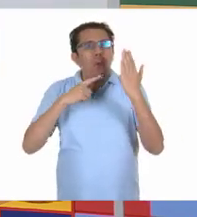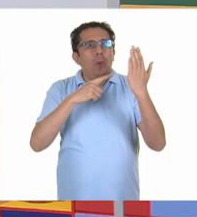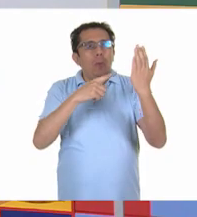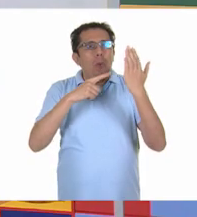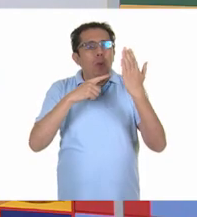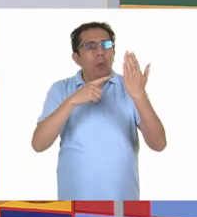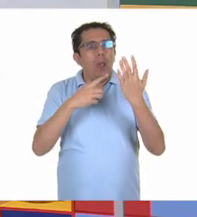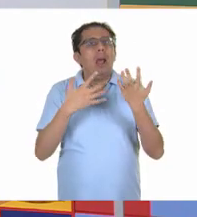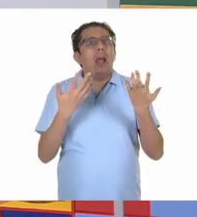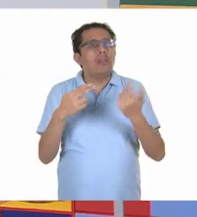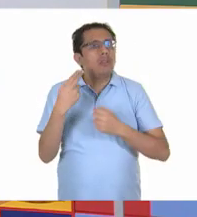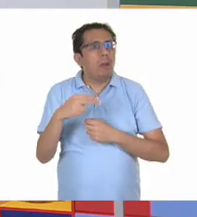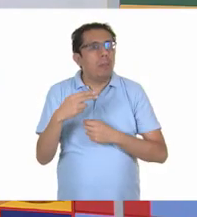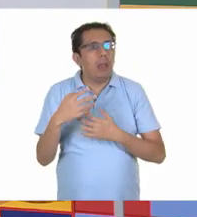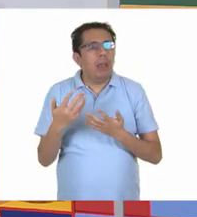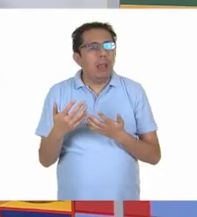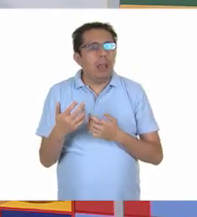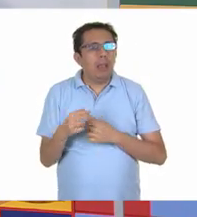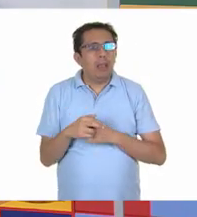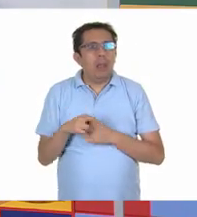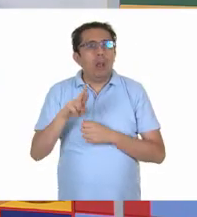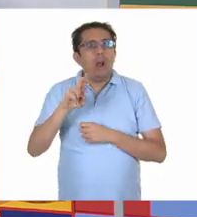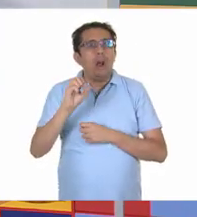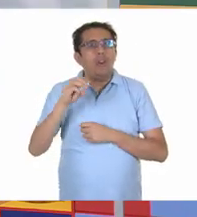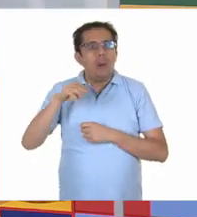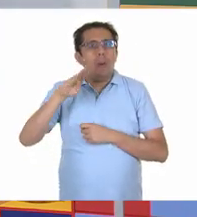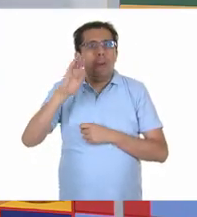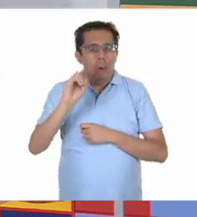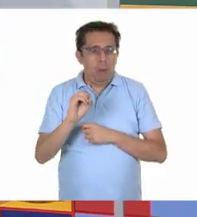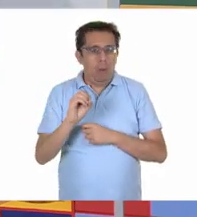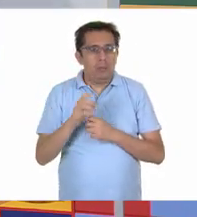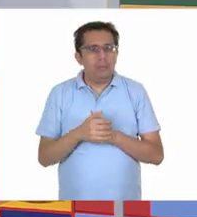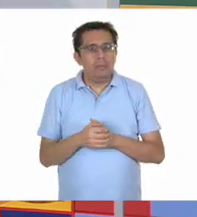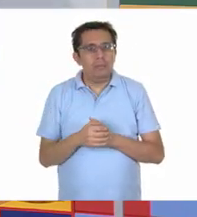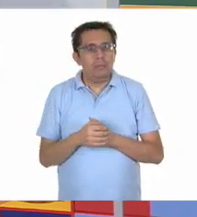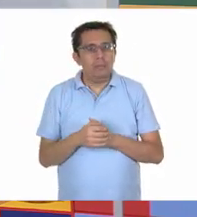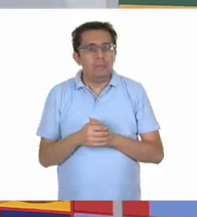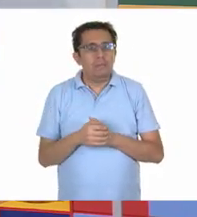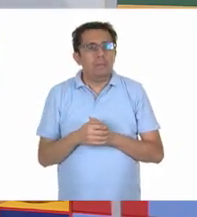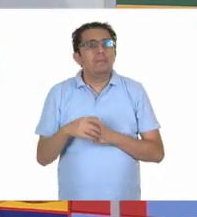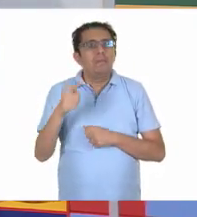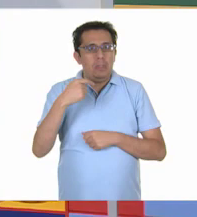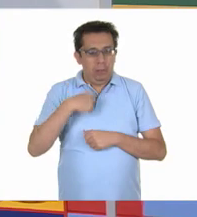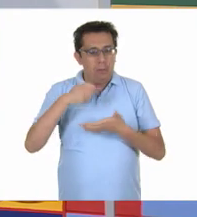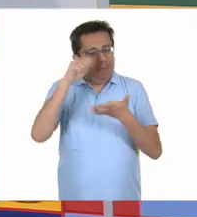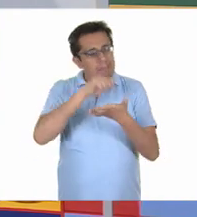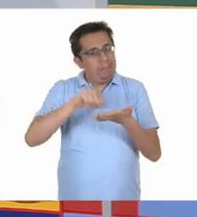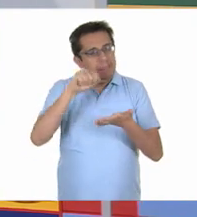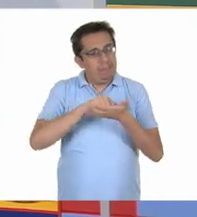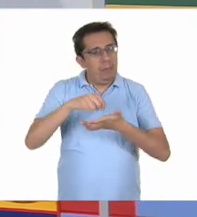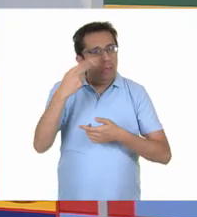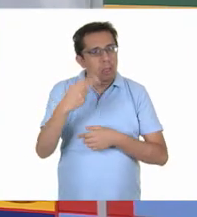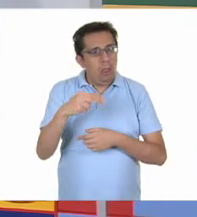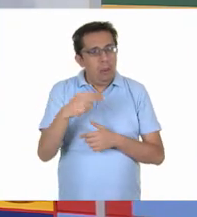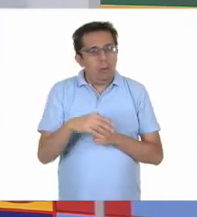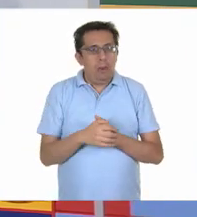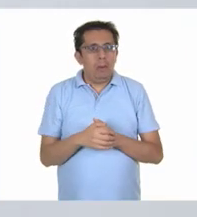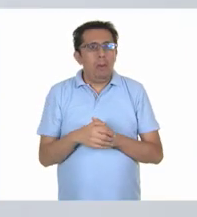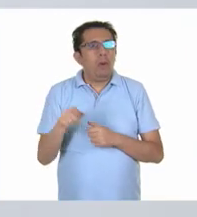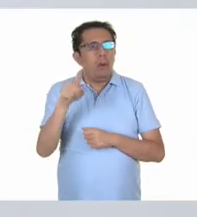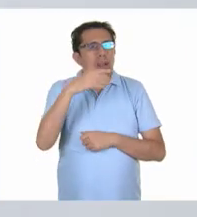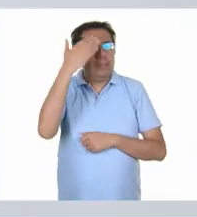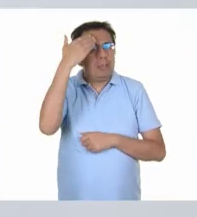¿Sí? ¿Y han jugado con él? Se llama, ¿cómo? Ah, claro, se llama rombo. Y voy a escribir